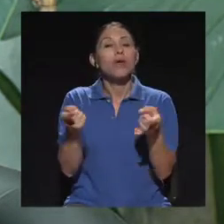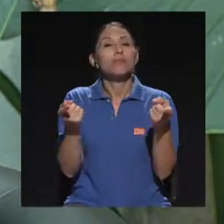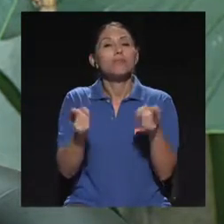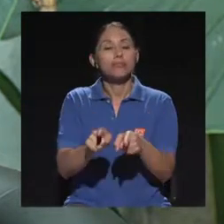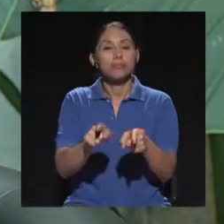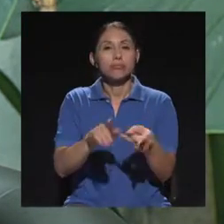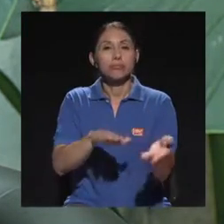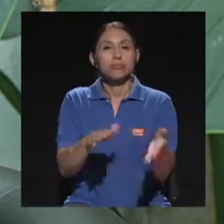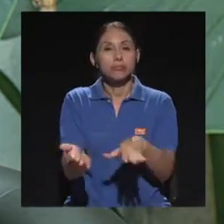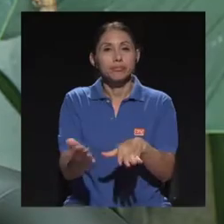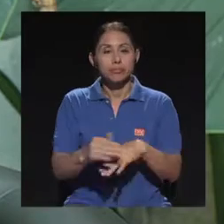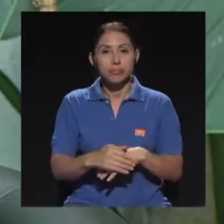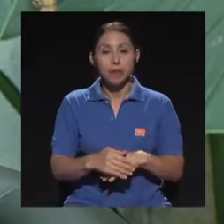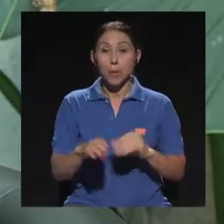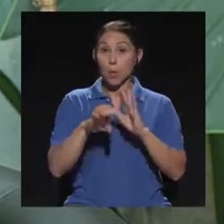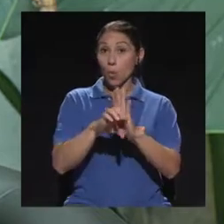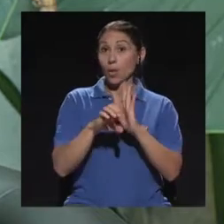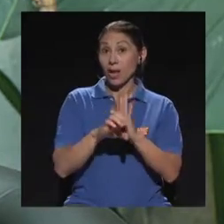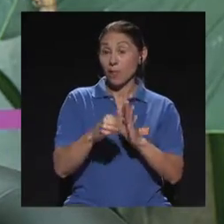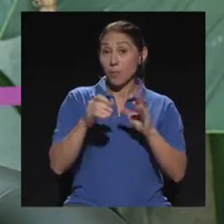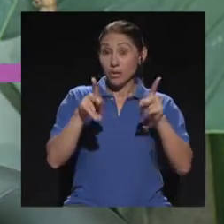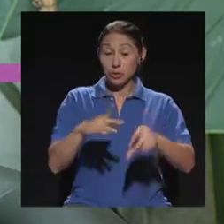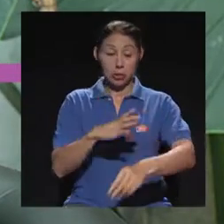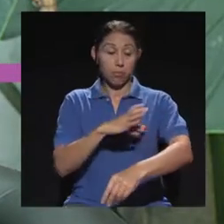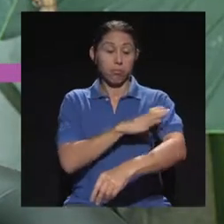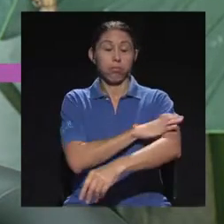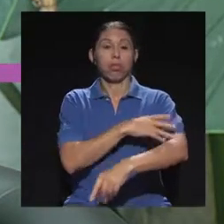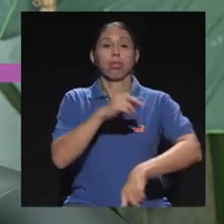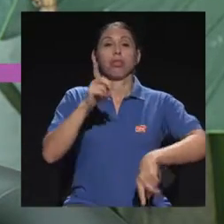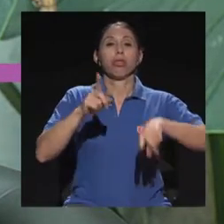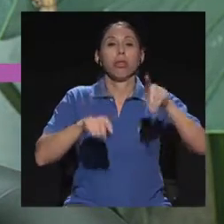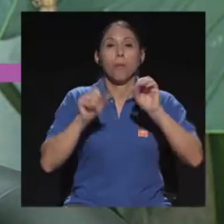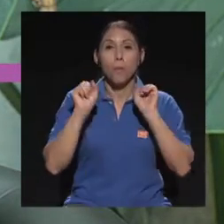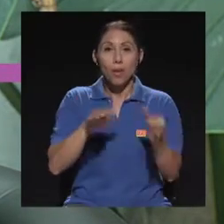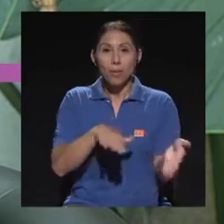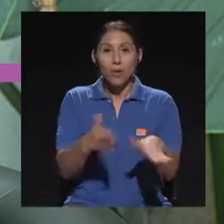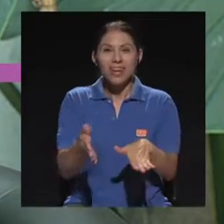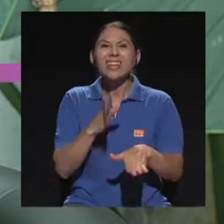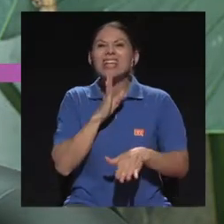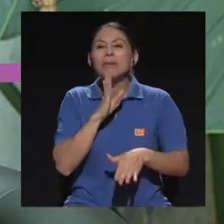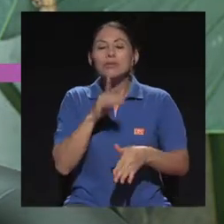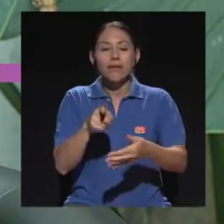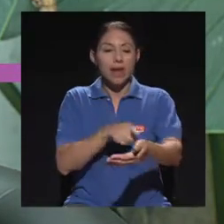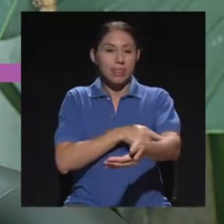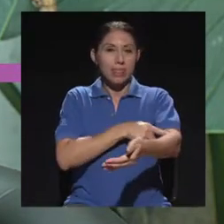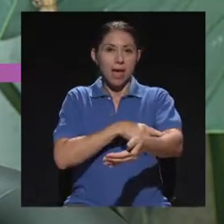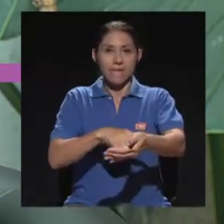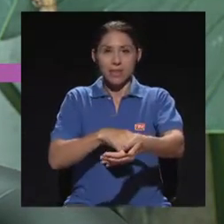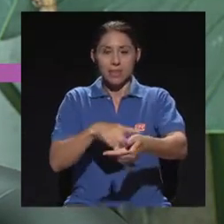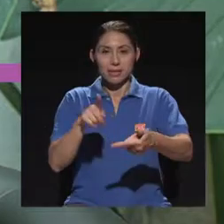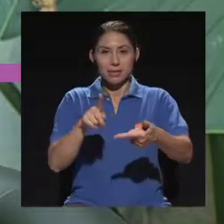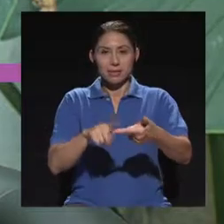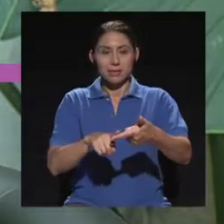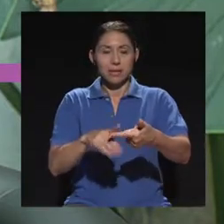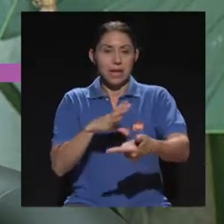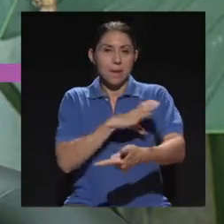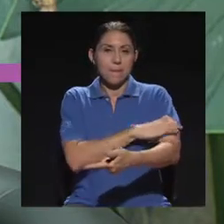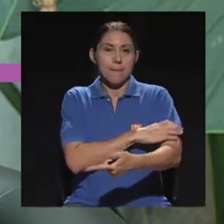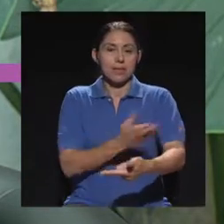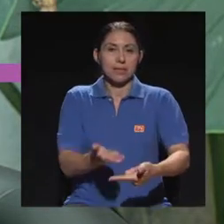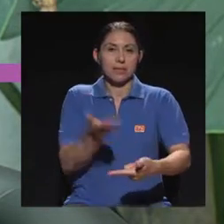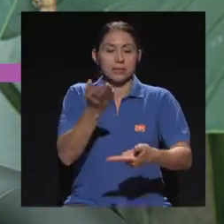paciente, en los que una descompensación lo puede matar. ¿De qué estamos hablando? De diabetes, de hipertensión arterial,